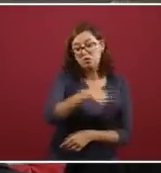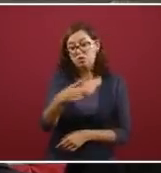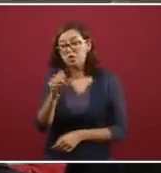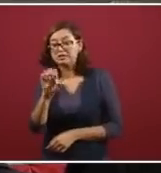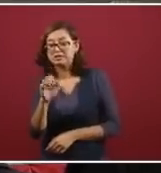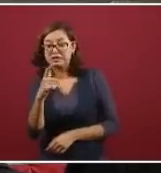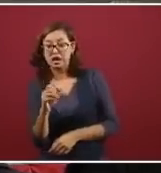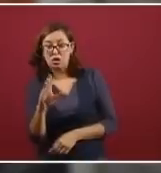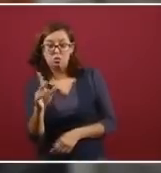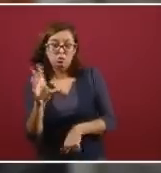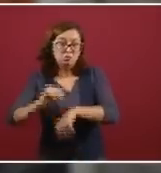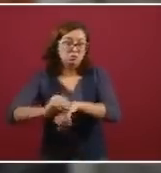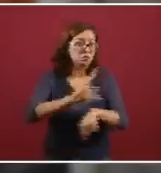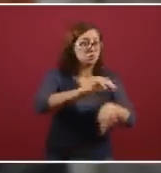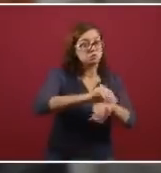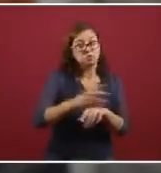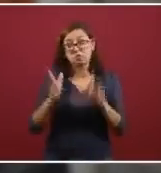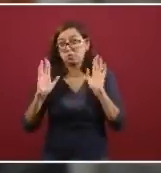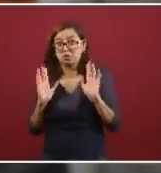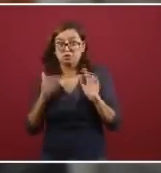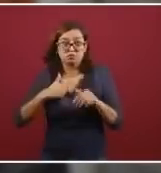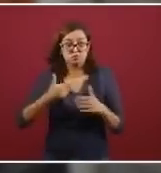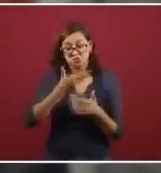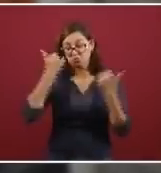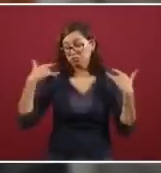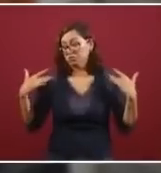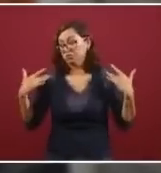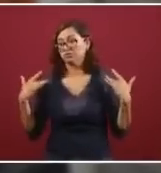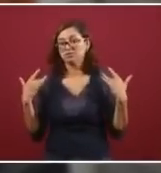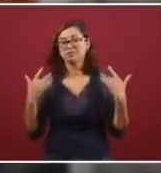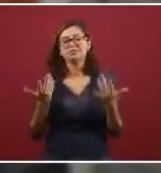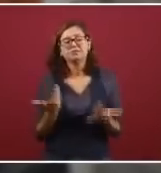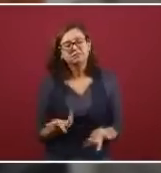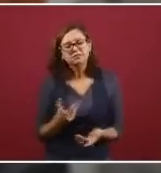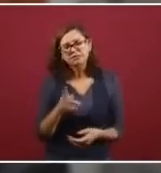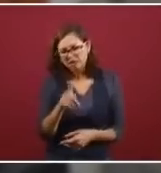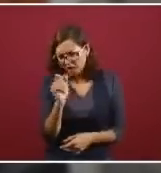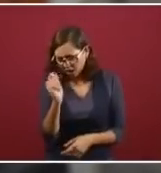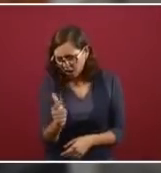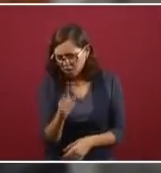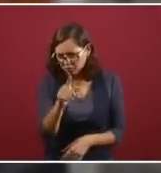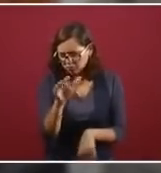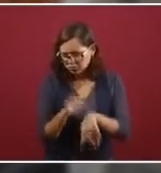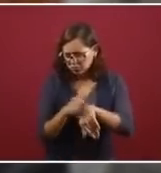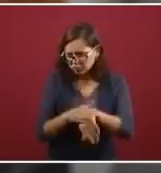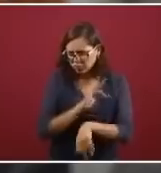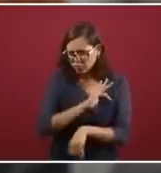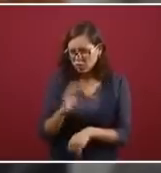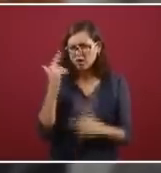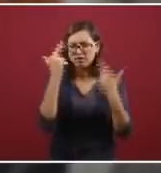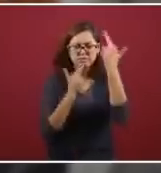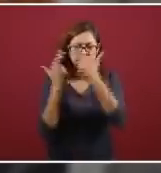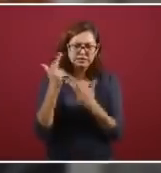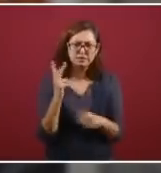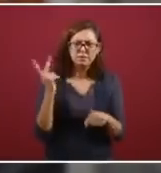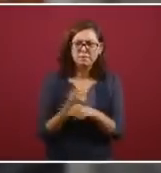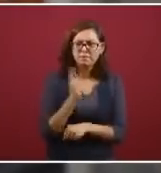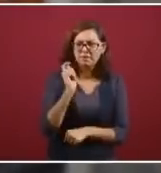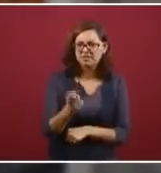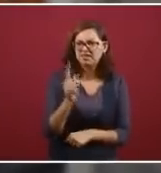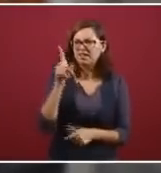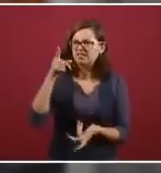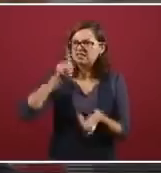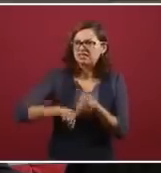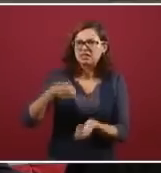Gobernación. Entonces, si sabría algo al respecto y si estaría considerando alguna revisión a la normatividad de juegos y